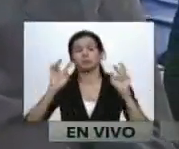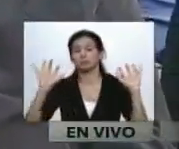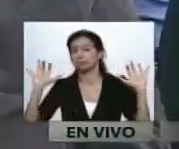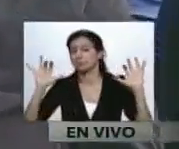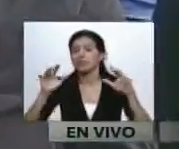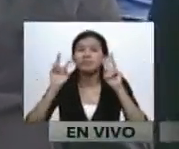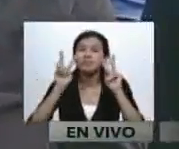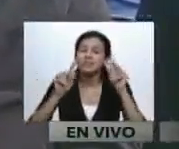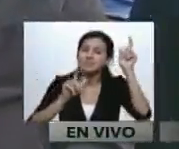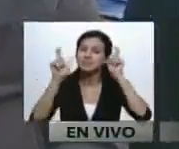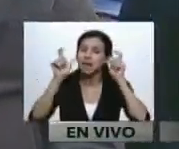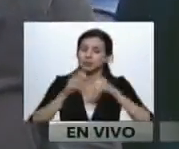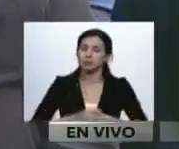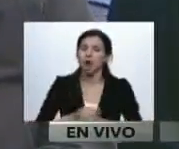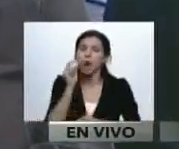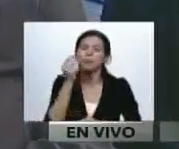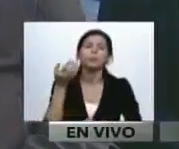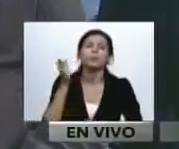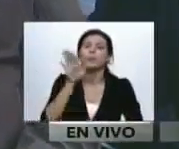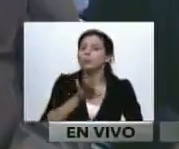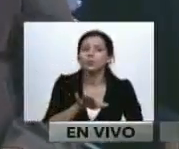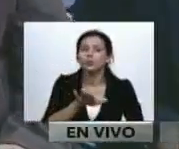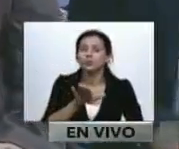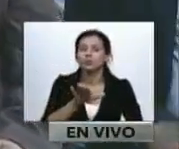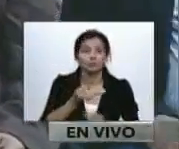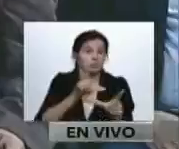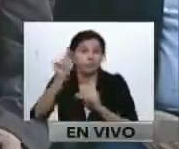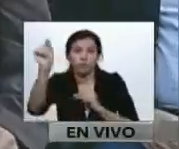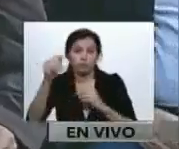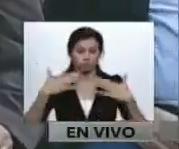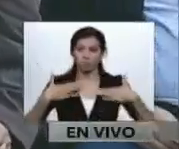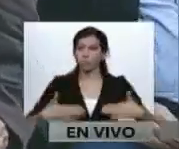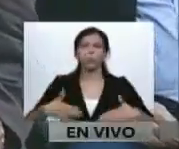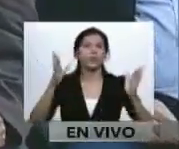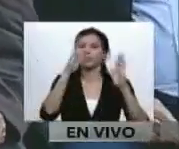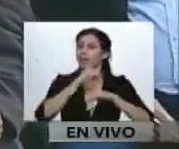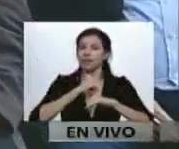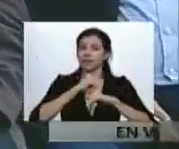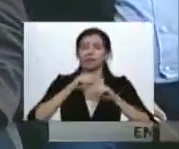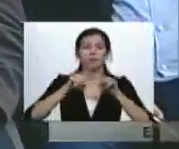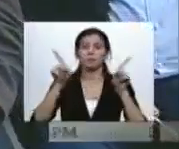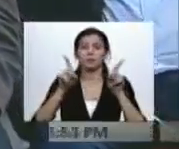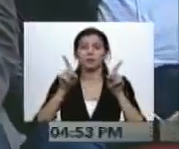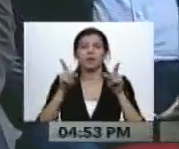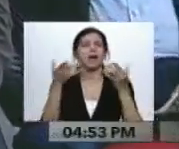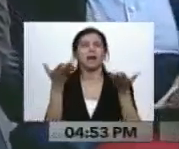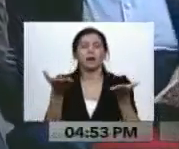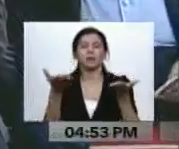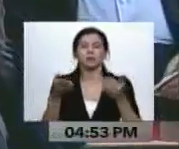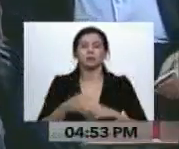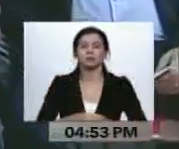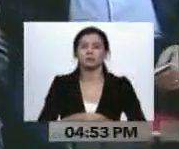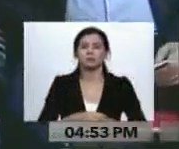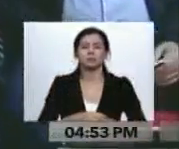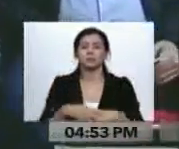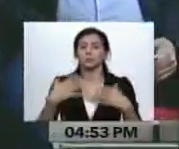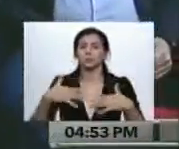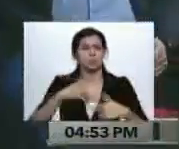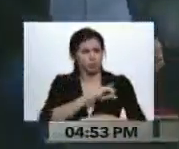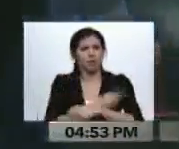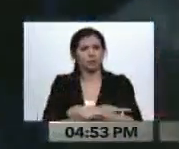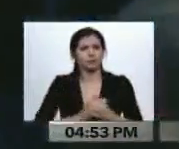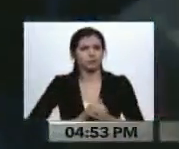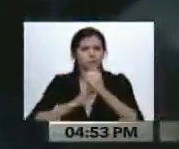de un hombre que murió, que partió físicamente en un momento en el cual se encontraba en la máxima